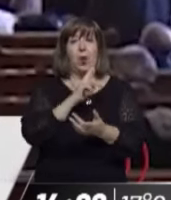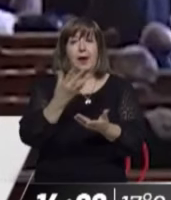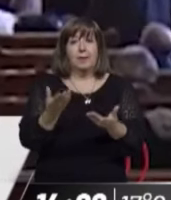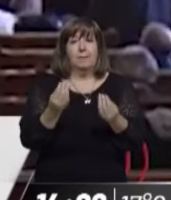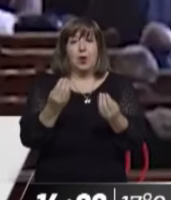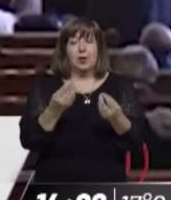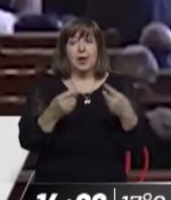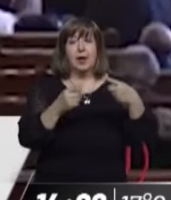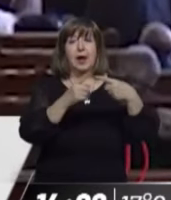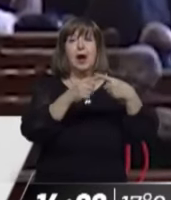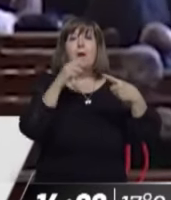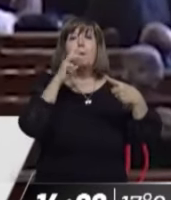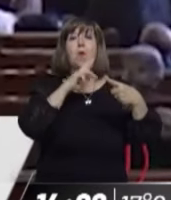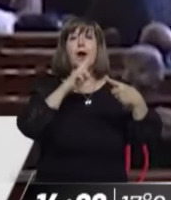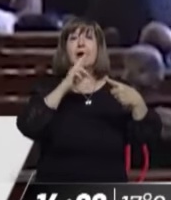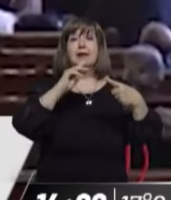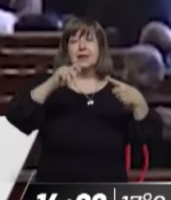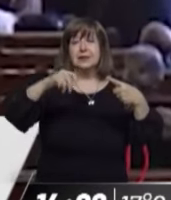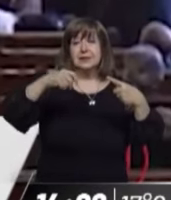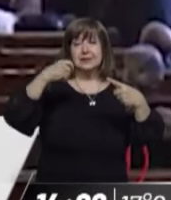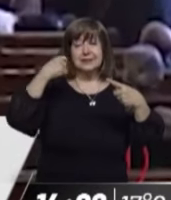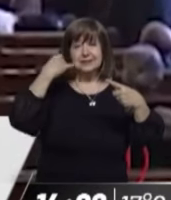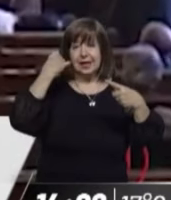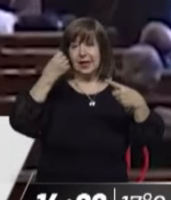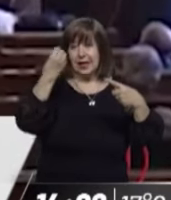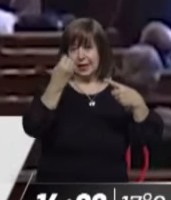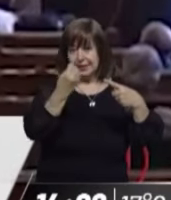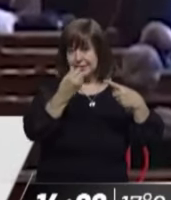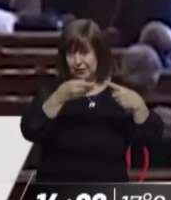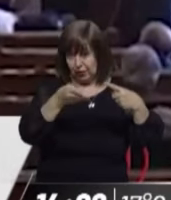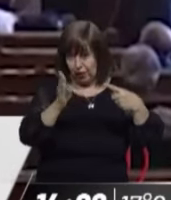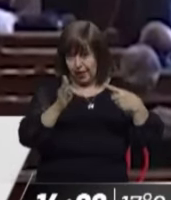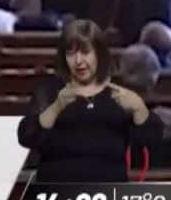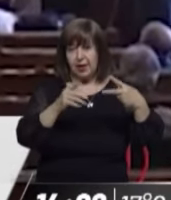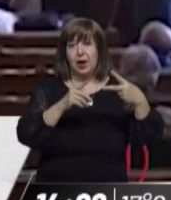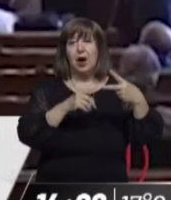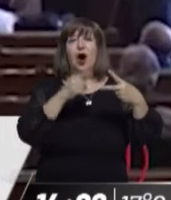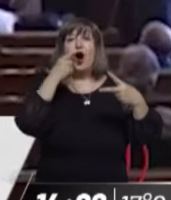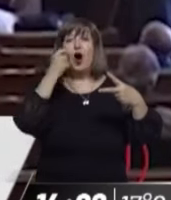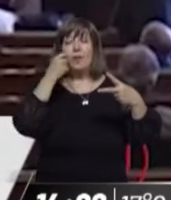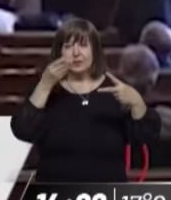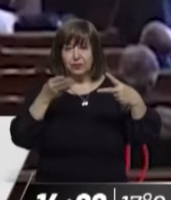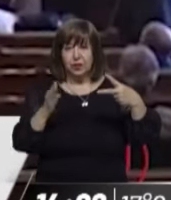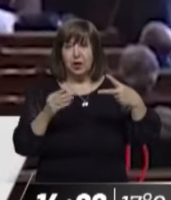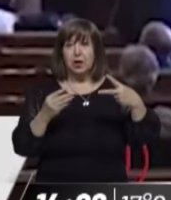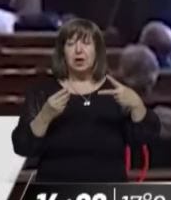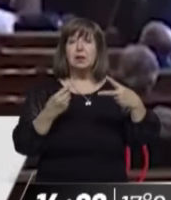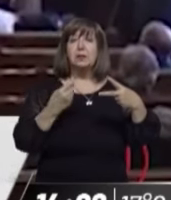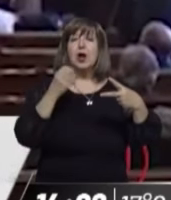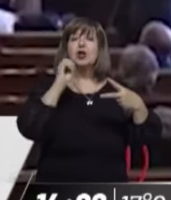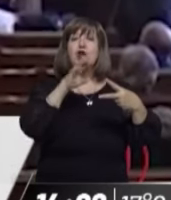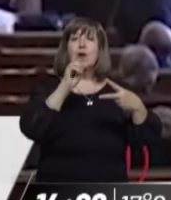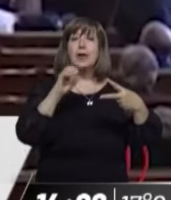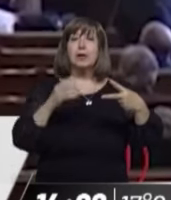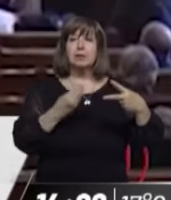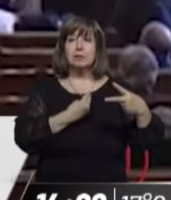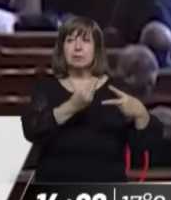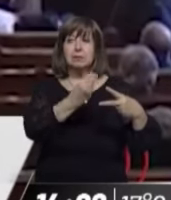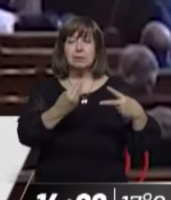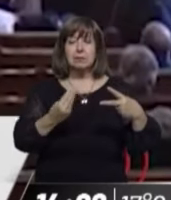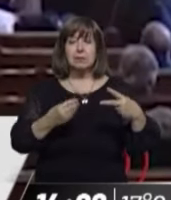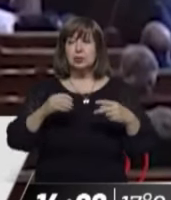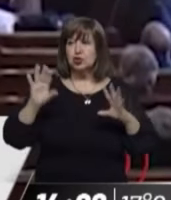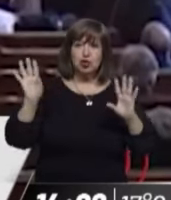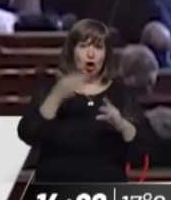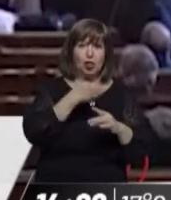mujer. Entonces aquí sería una clara discriminación porque vamos a tener una corte, otra vez, compuesta por solamente